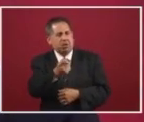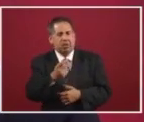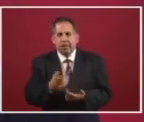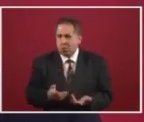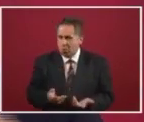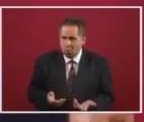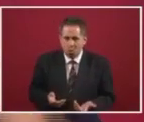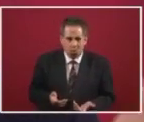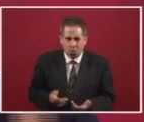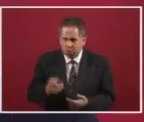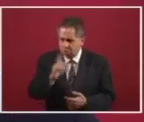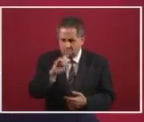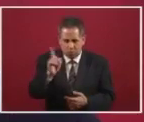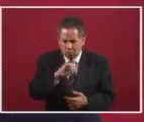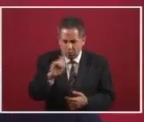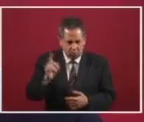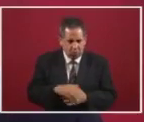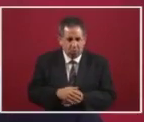No,